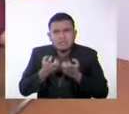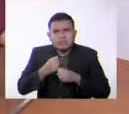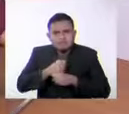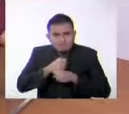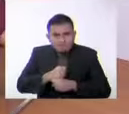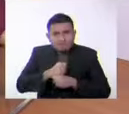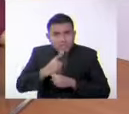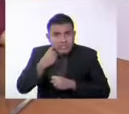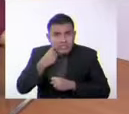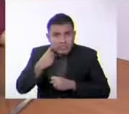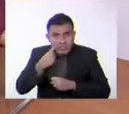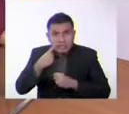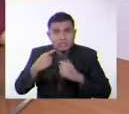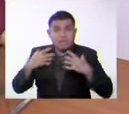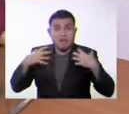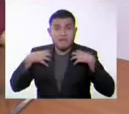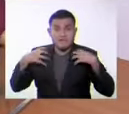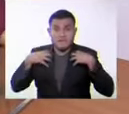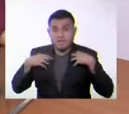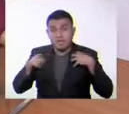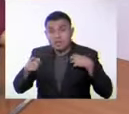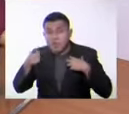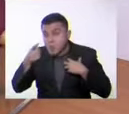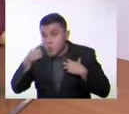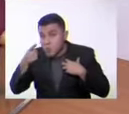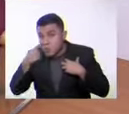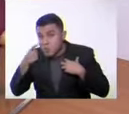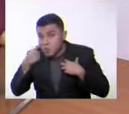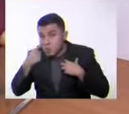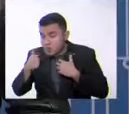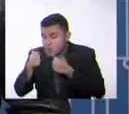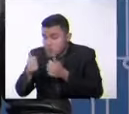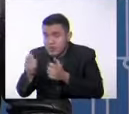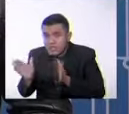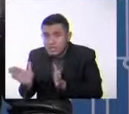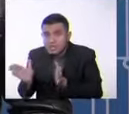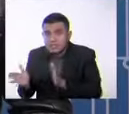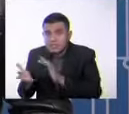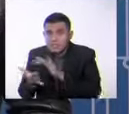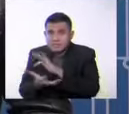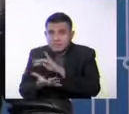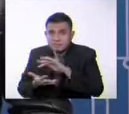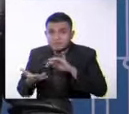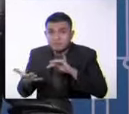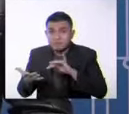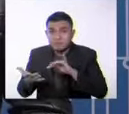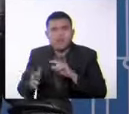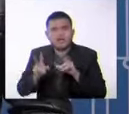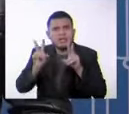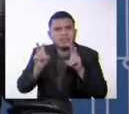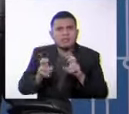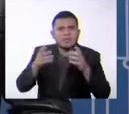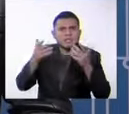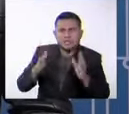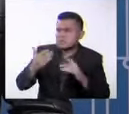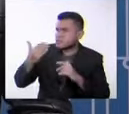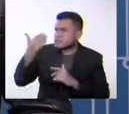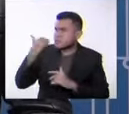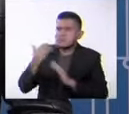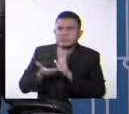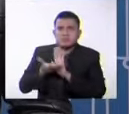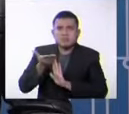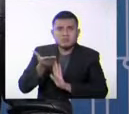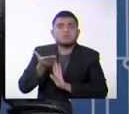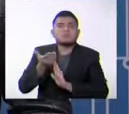preservación de la vida a través del cuidado del medio ambiente. Y al final esto también tiene que ver con temas que anteriormente hemos abordado, como el